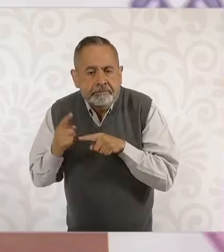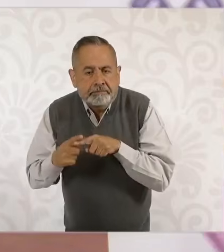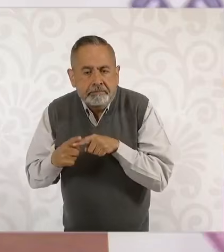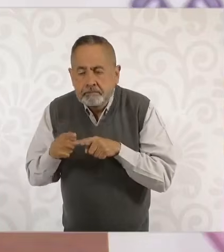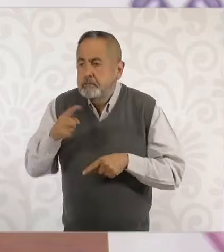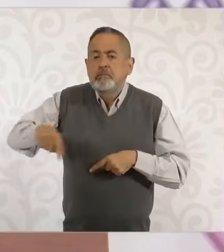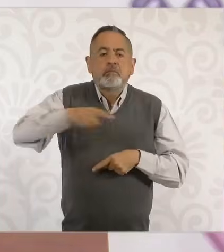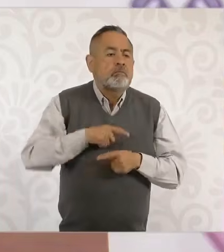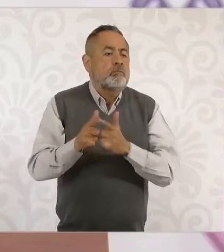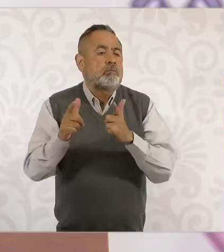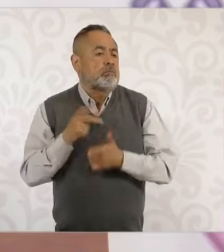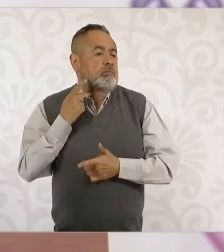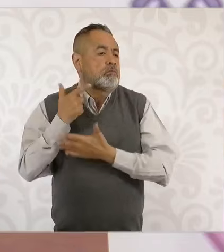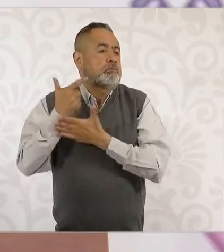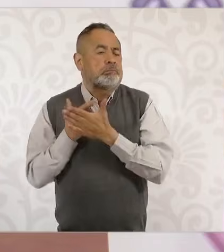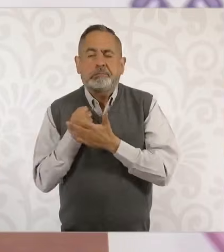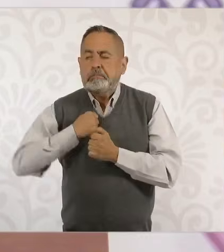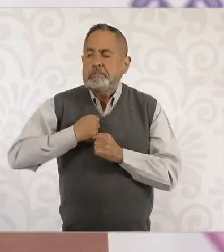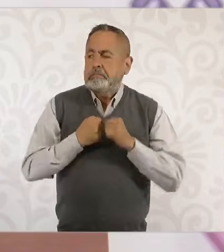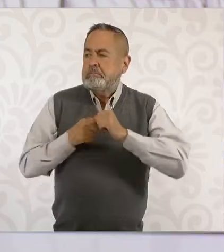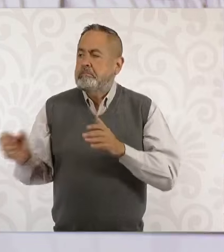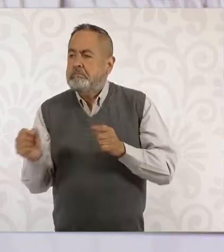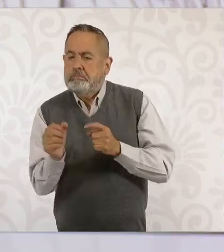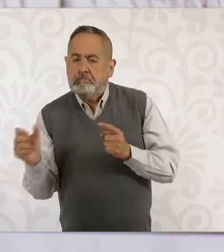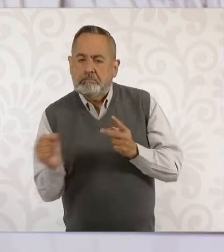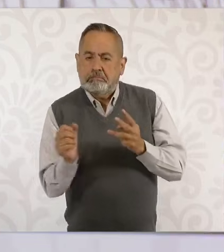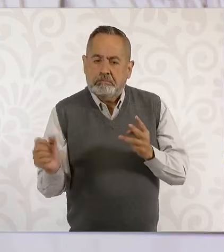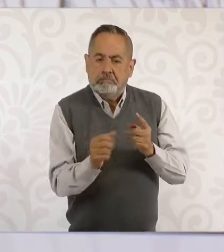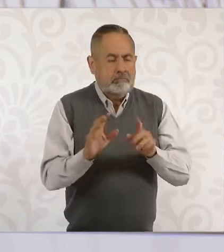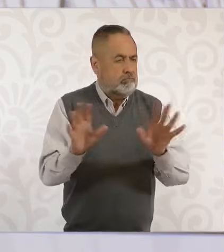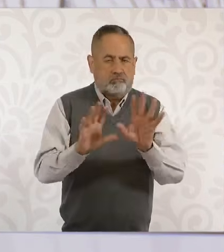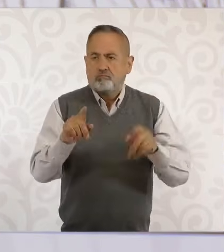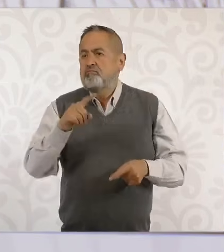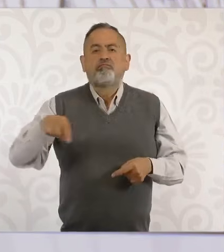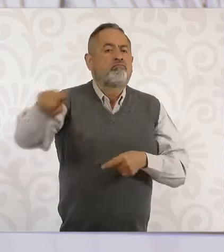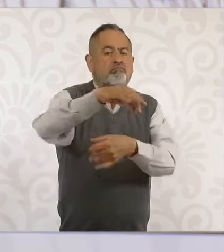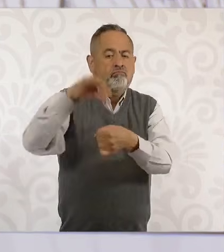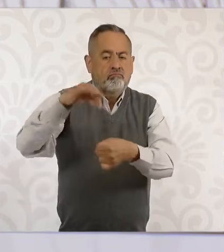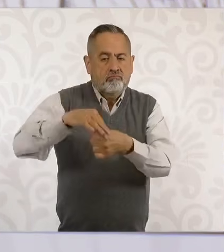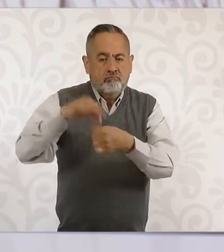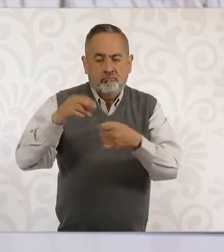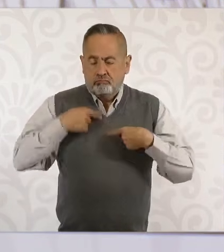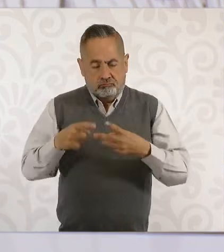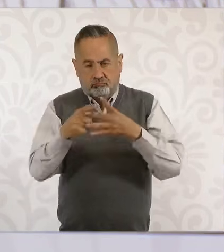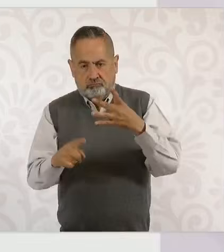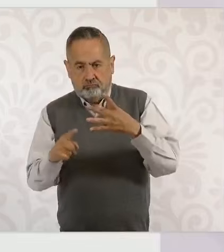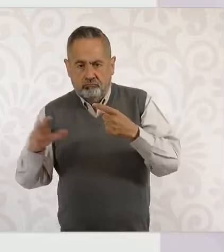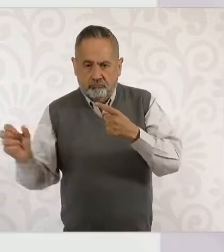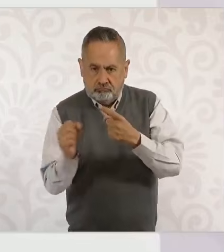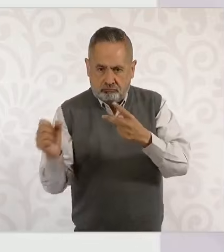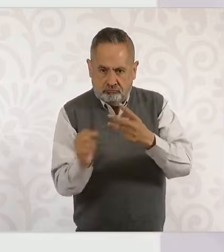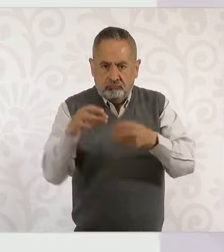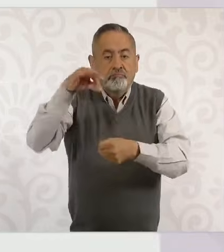decididas las listas por los partidos, sino que van a voto popular. Esa es la primera. Y la